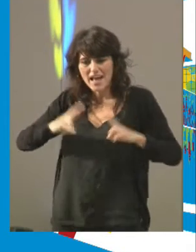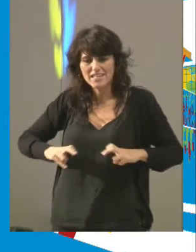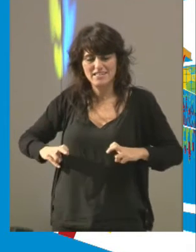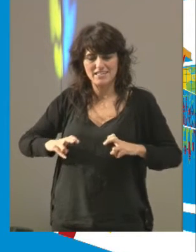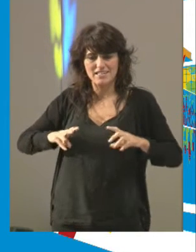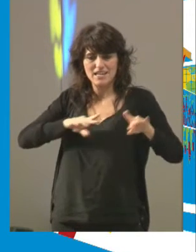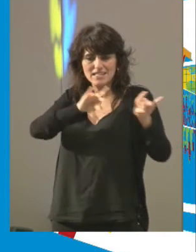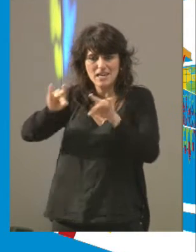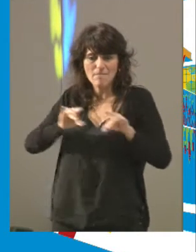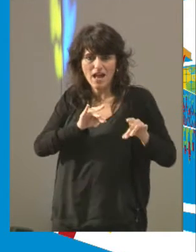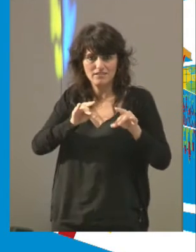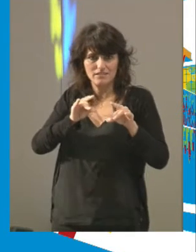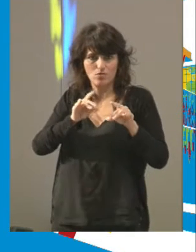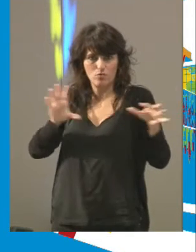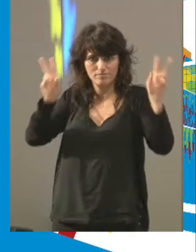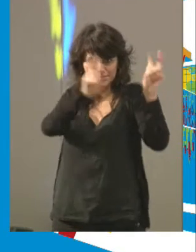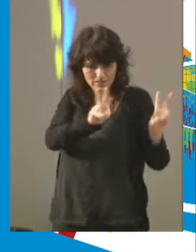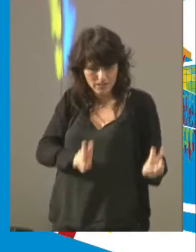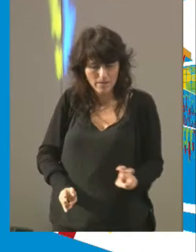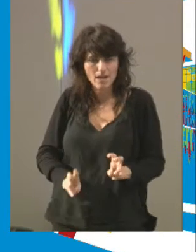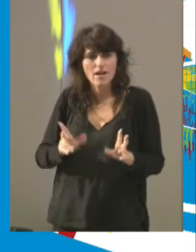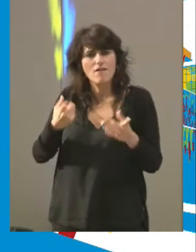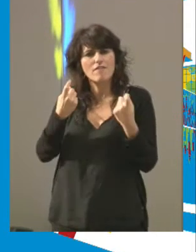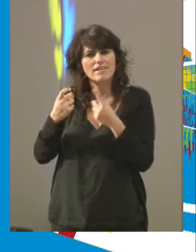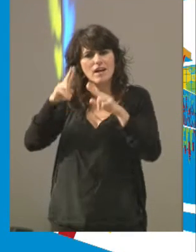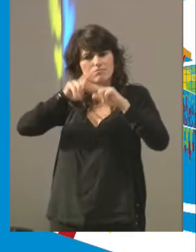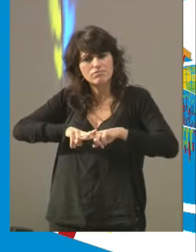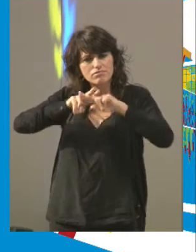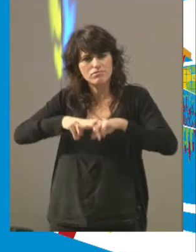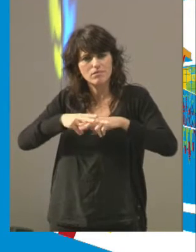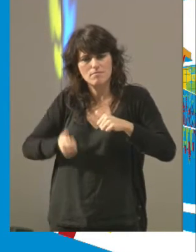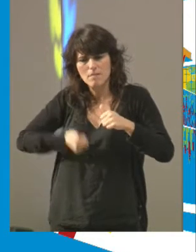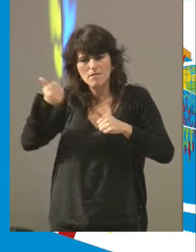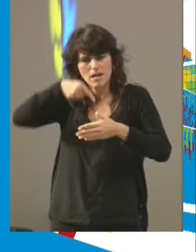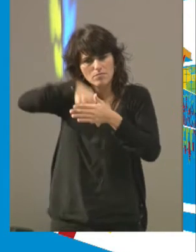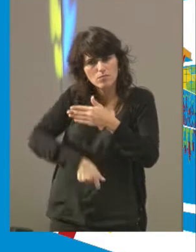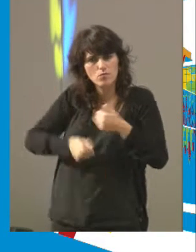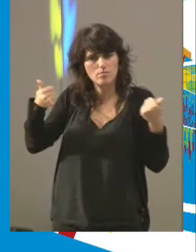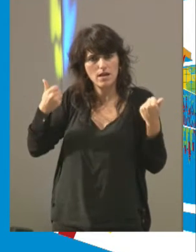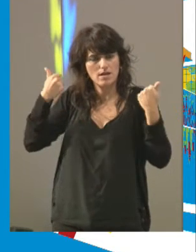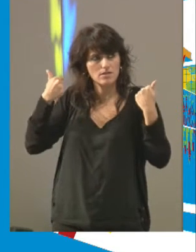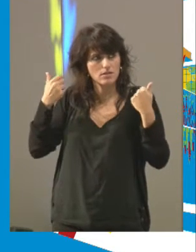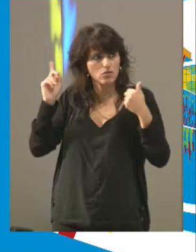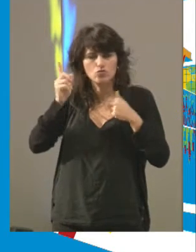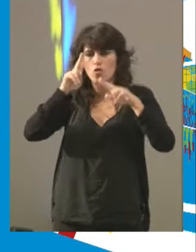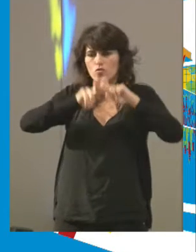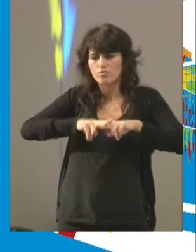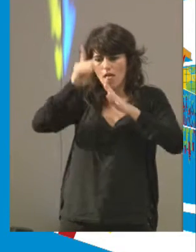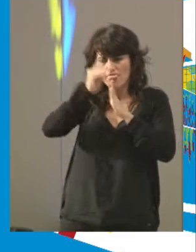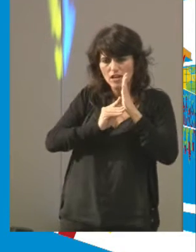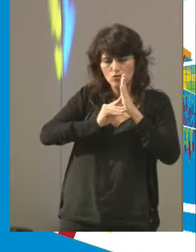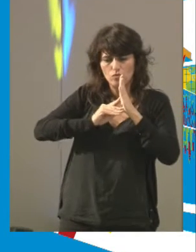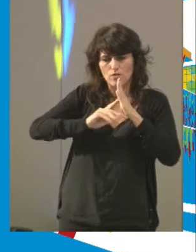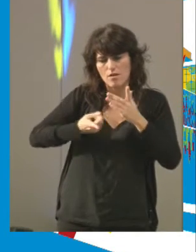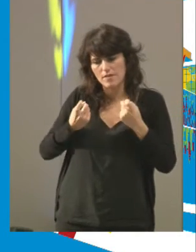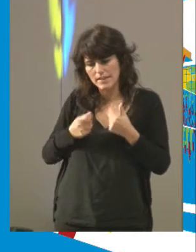faltan herramientas de análisis de grafos, análisis más allá de lo que es el actual estado del análisis del dato, sino